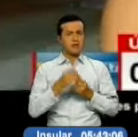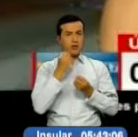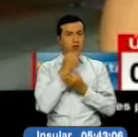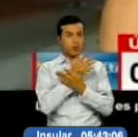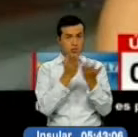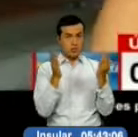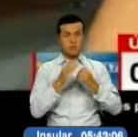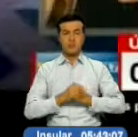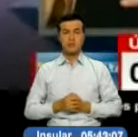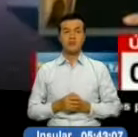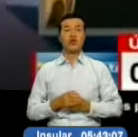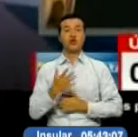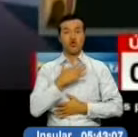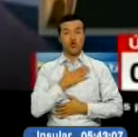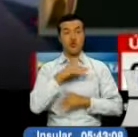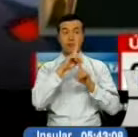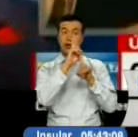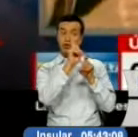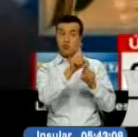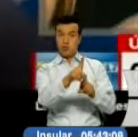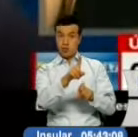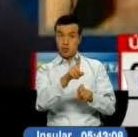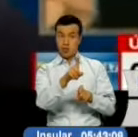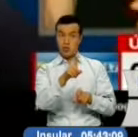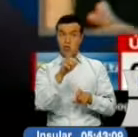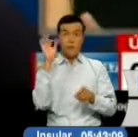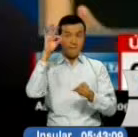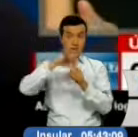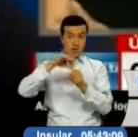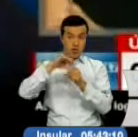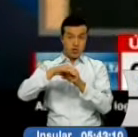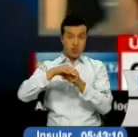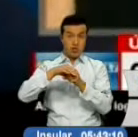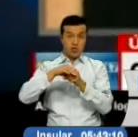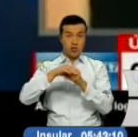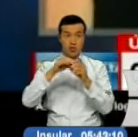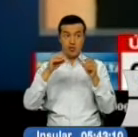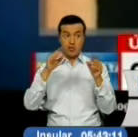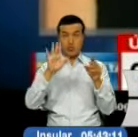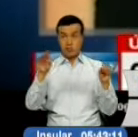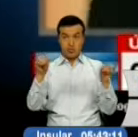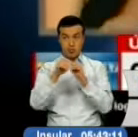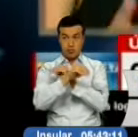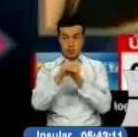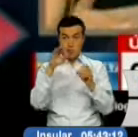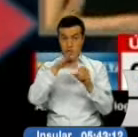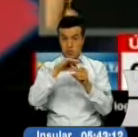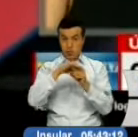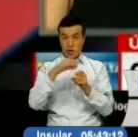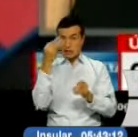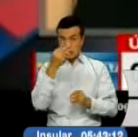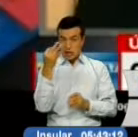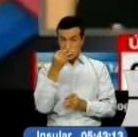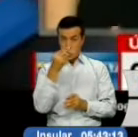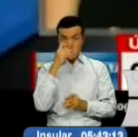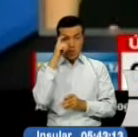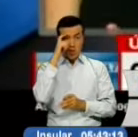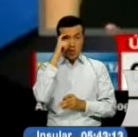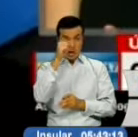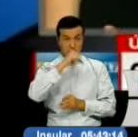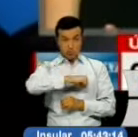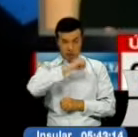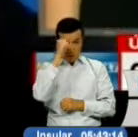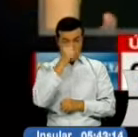revelación en vivo. Cuando yo pregunté a la campaña si esos votos que se le dieron a uno que correspondían al otro alcanzaban para revertir